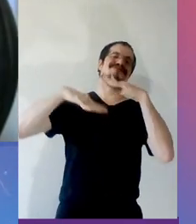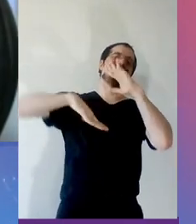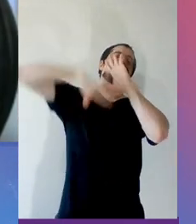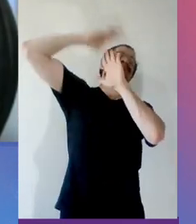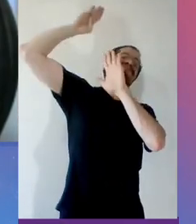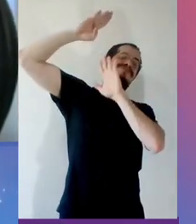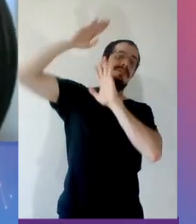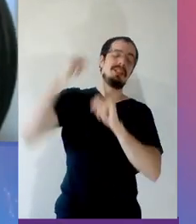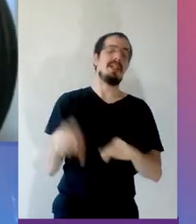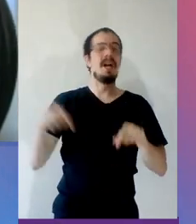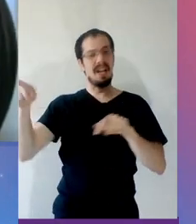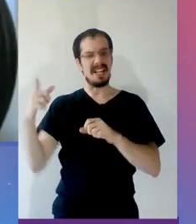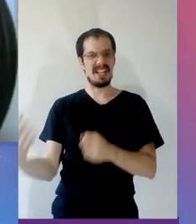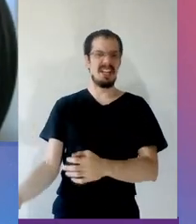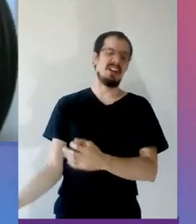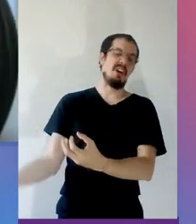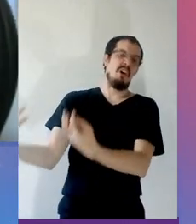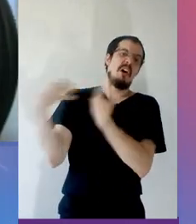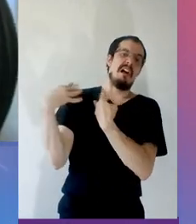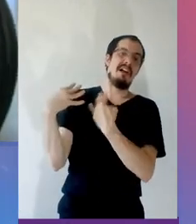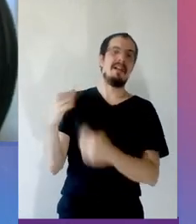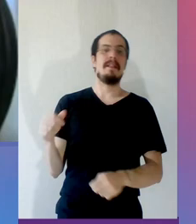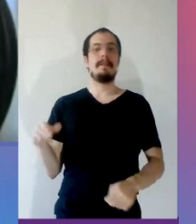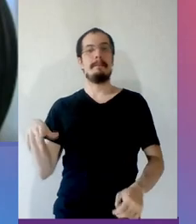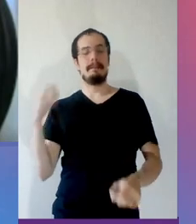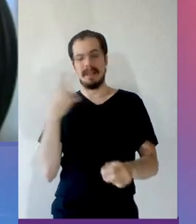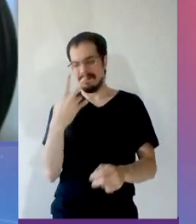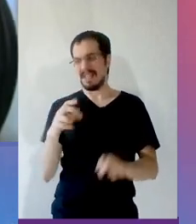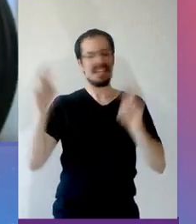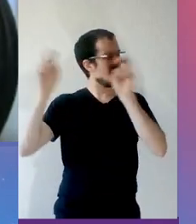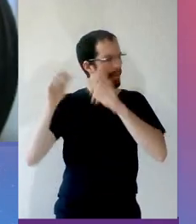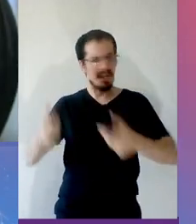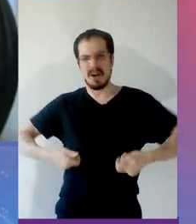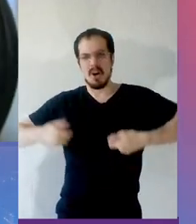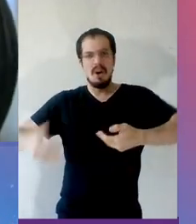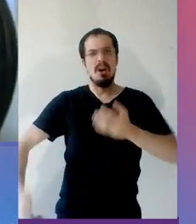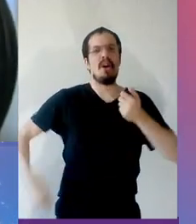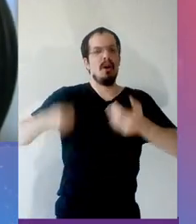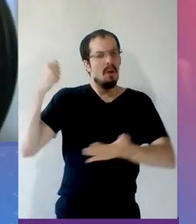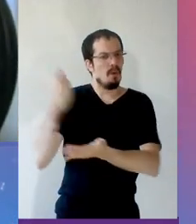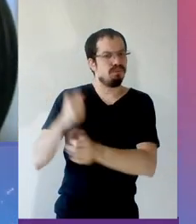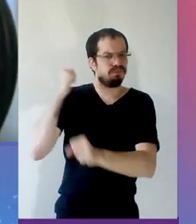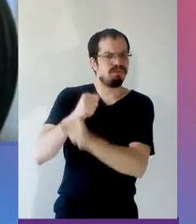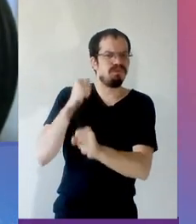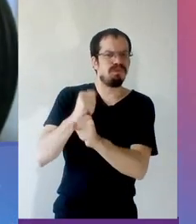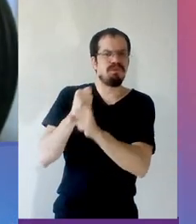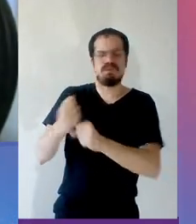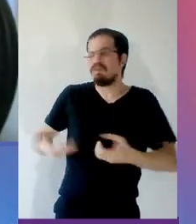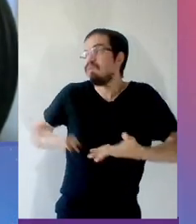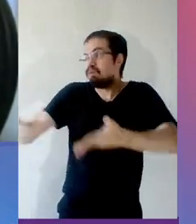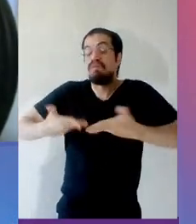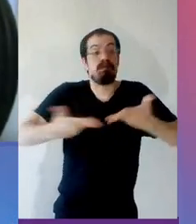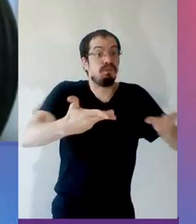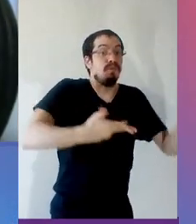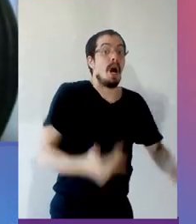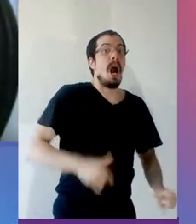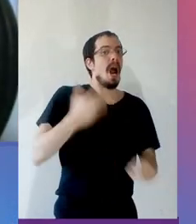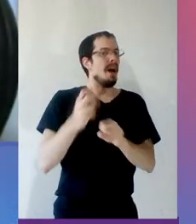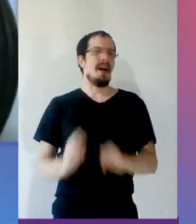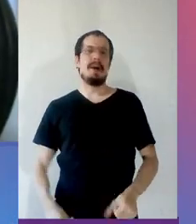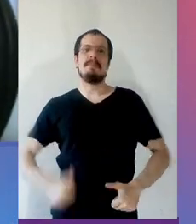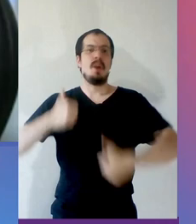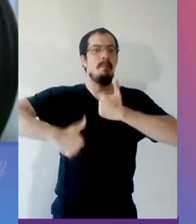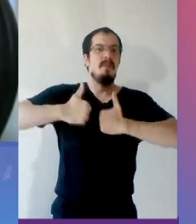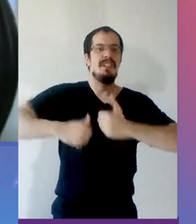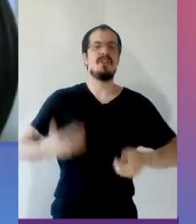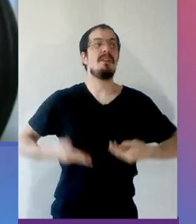poner todas las fichas, todos los recursos, todos los espacios físicos, todos los profesionales para hacerse cargo de